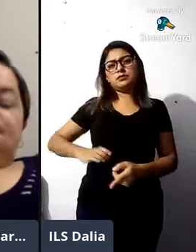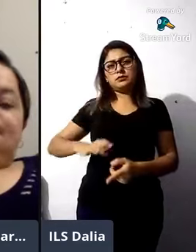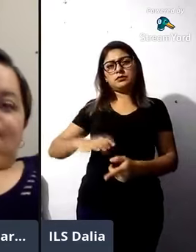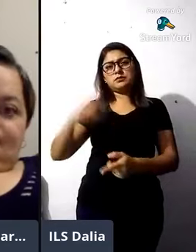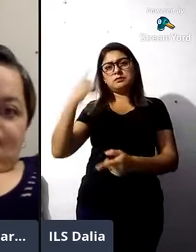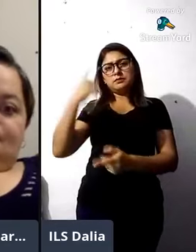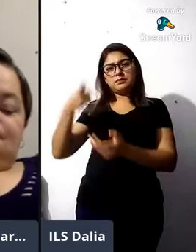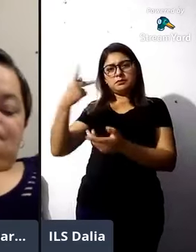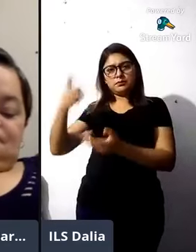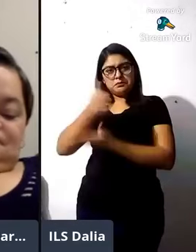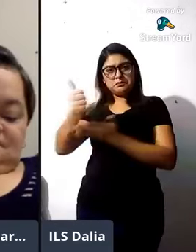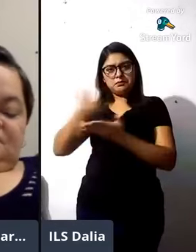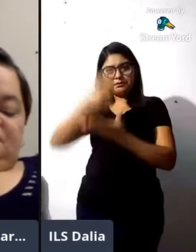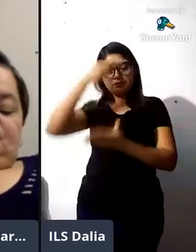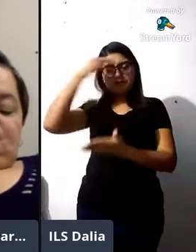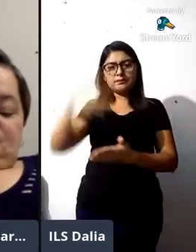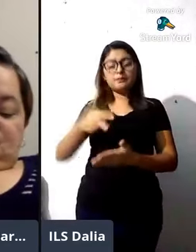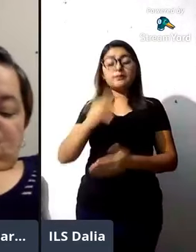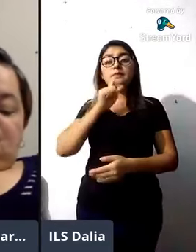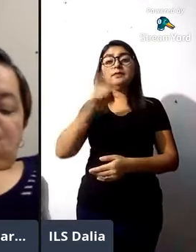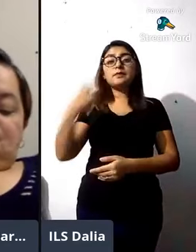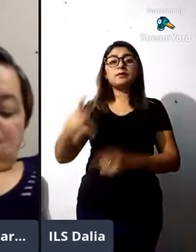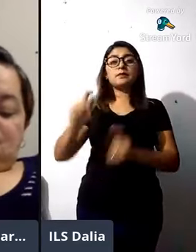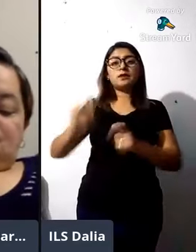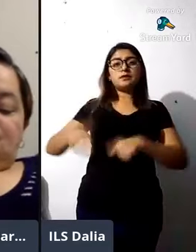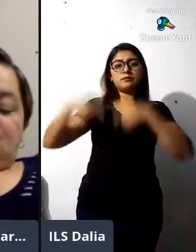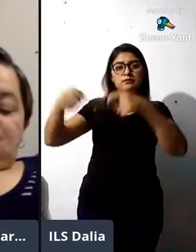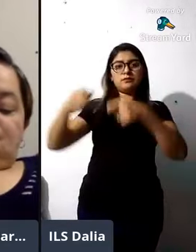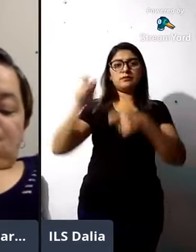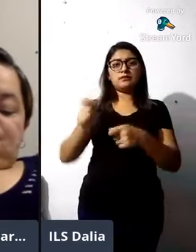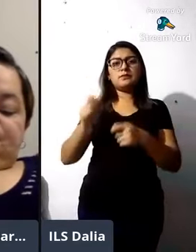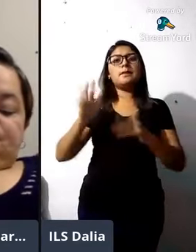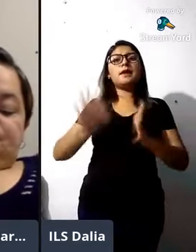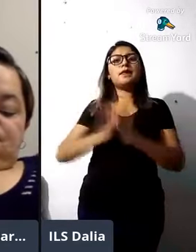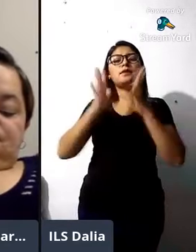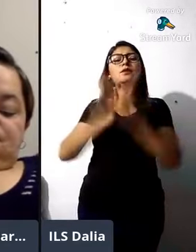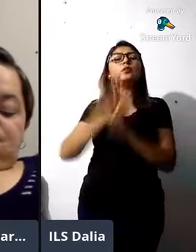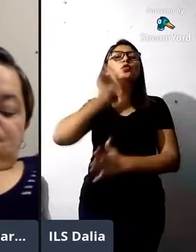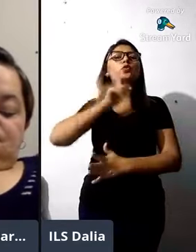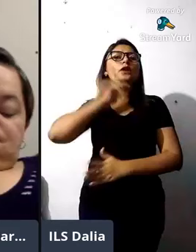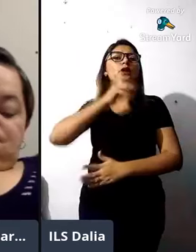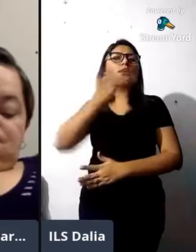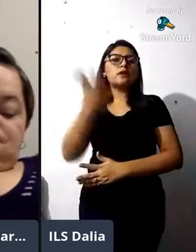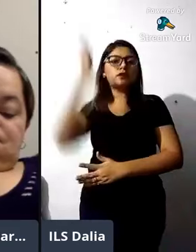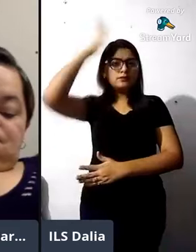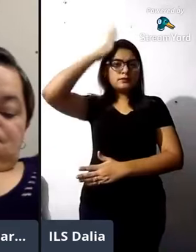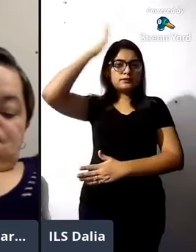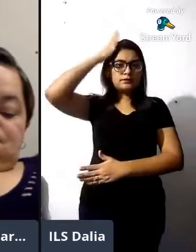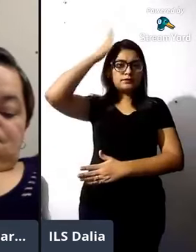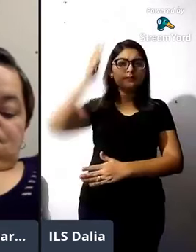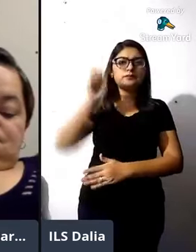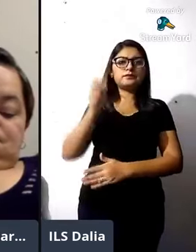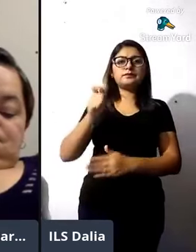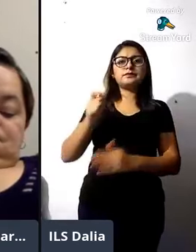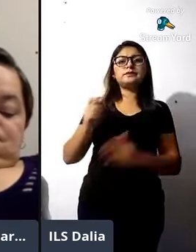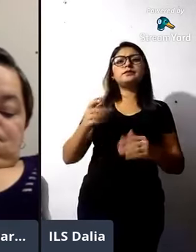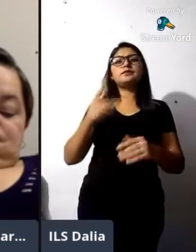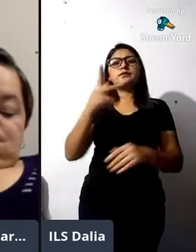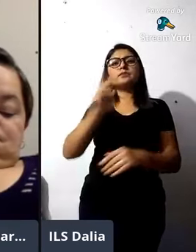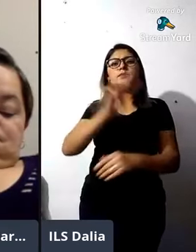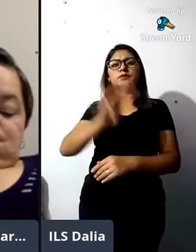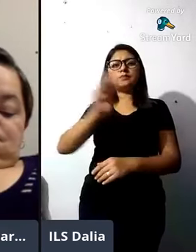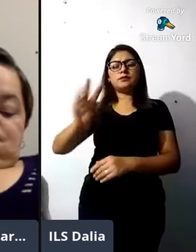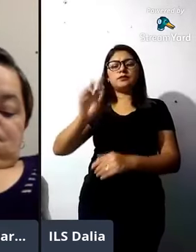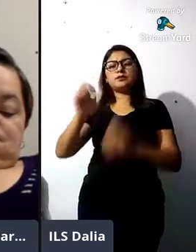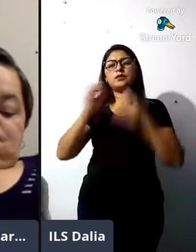de México. Fue delegada en el programa de capacitación Mujeres en Liderazgo, a través de la plataforma Organismo Nacional de